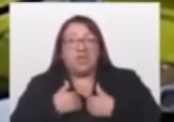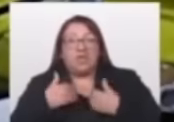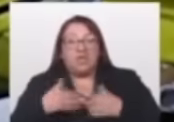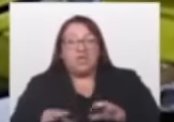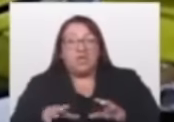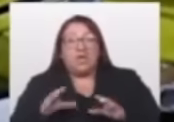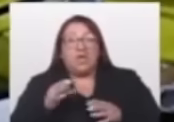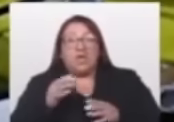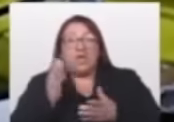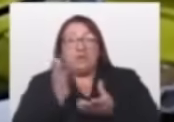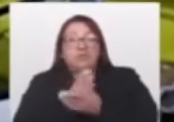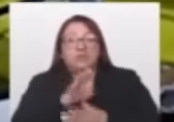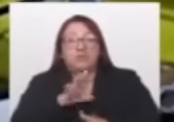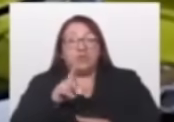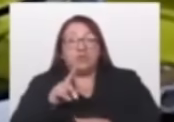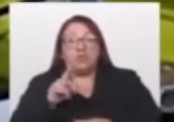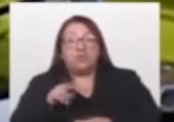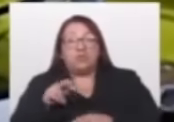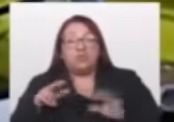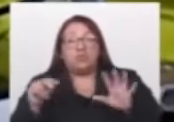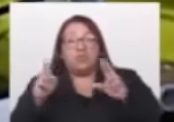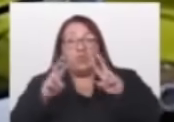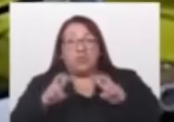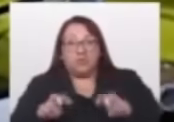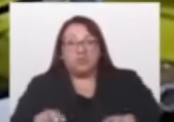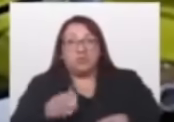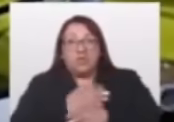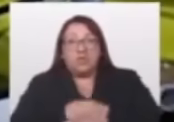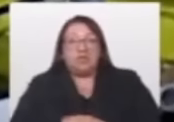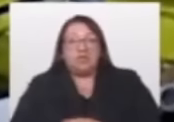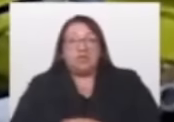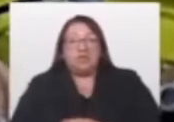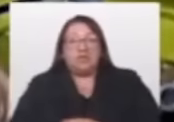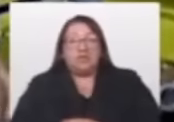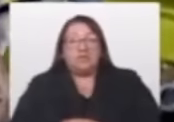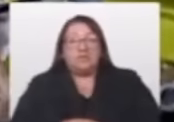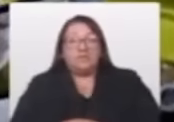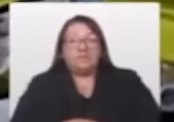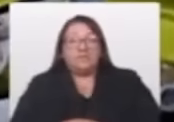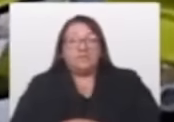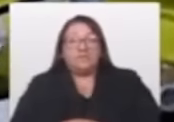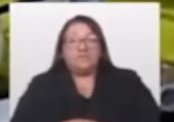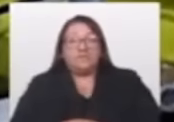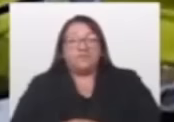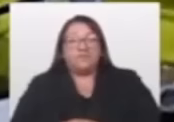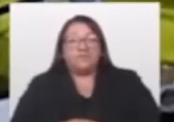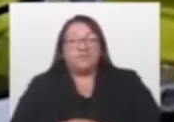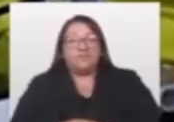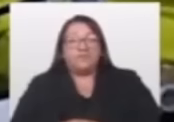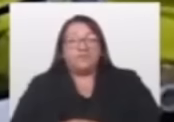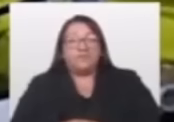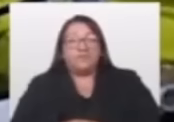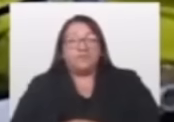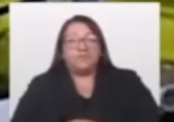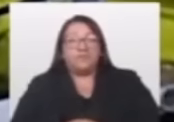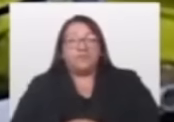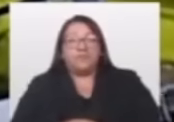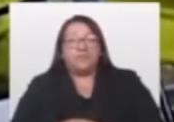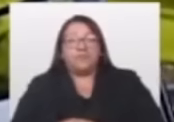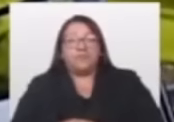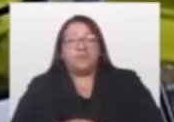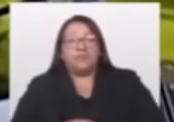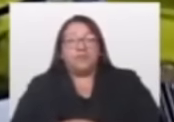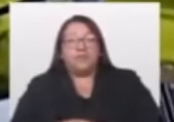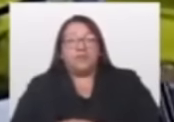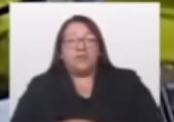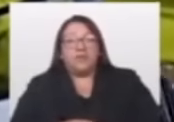carpeta 51-2018 una investigación preparatoria en la Fiscalía, señor presidente. Y quinto,